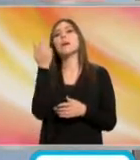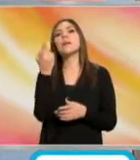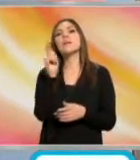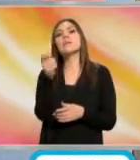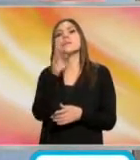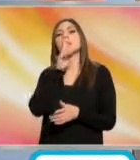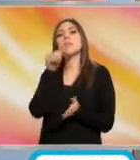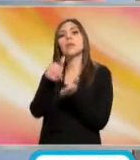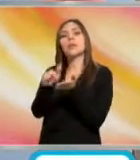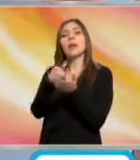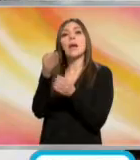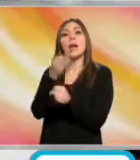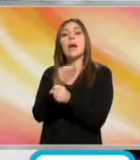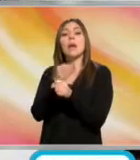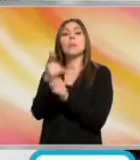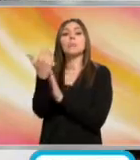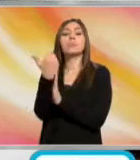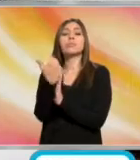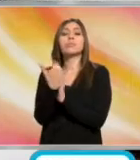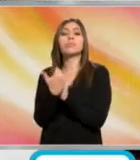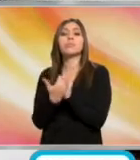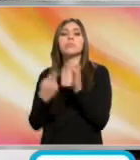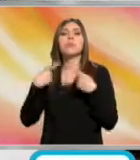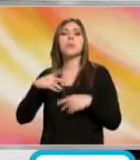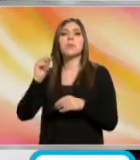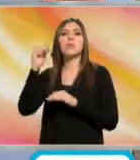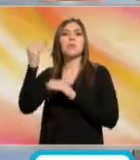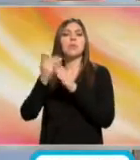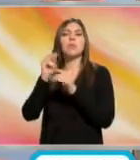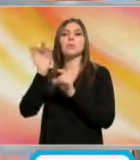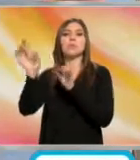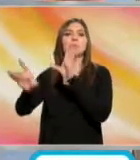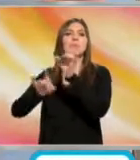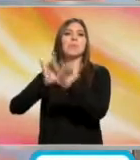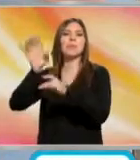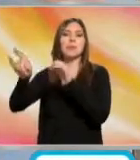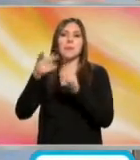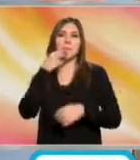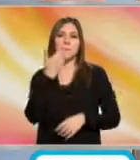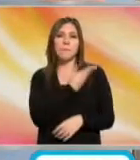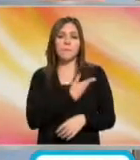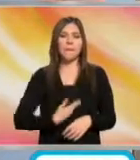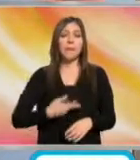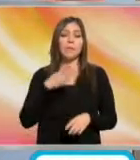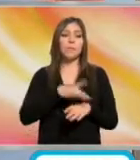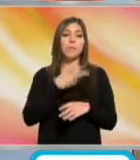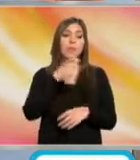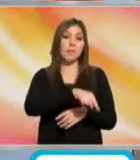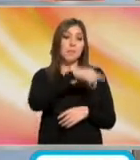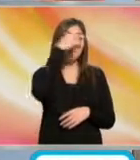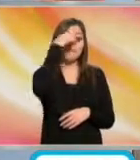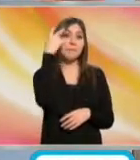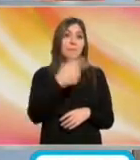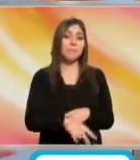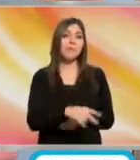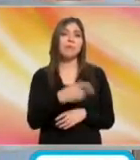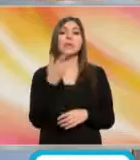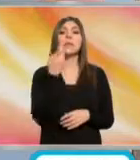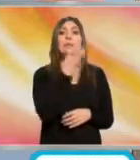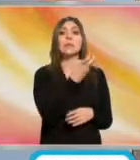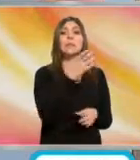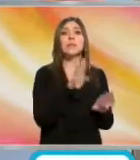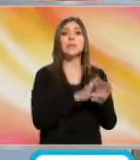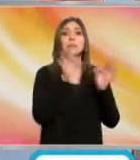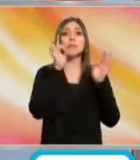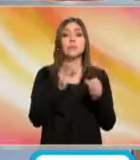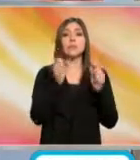momentos de muy baja popularidad. En el caso con México podría sentar un precedente para algunas medidas que realmente no tengan alguna eficiencia